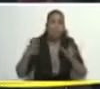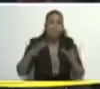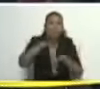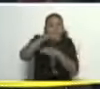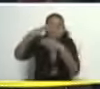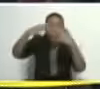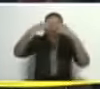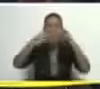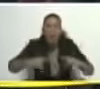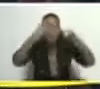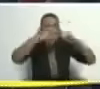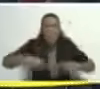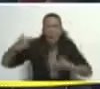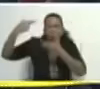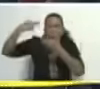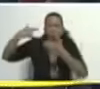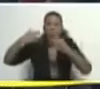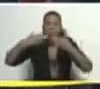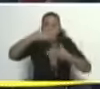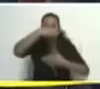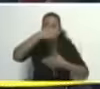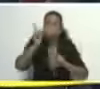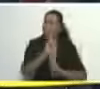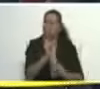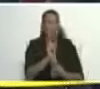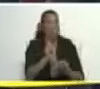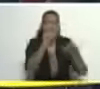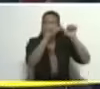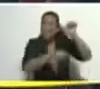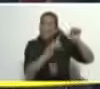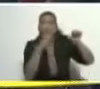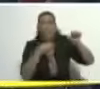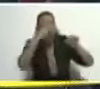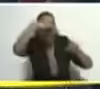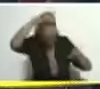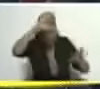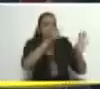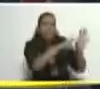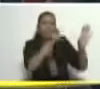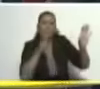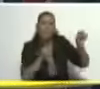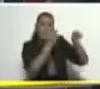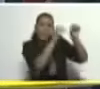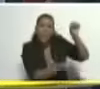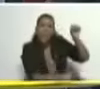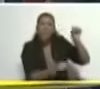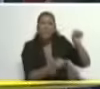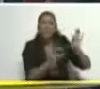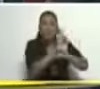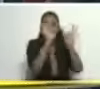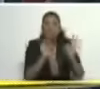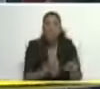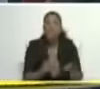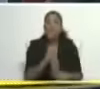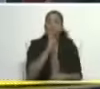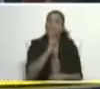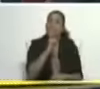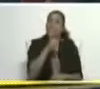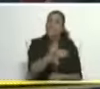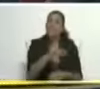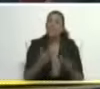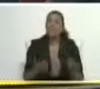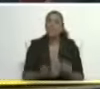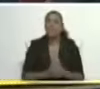Rechazamos el embargo injusto contra Cuba por parte de los Estados Unidos y los métodos